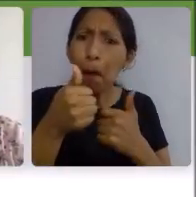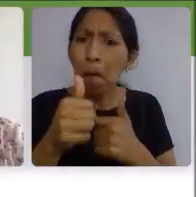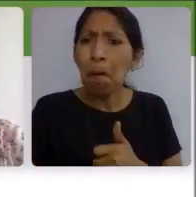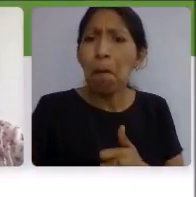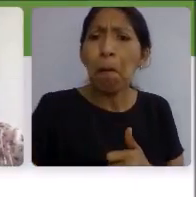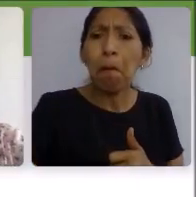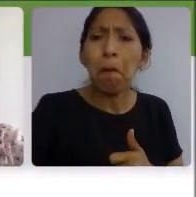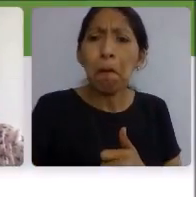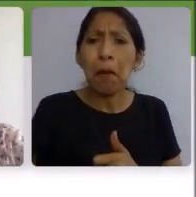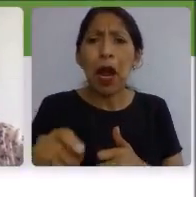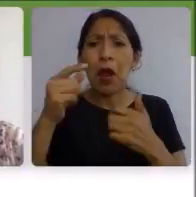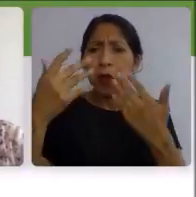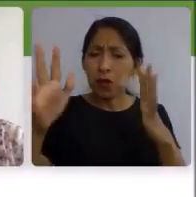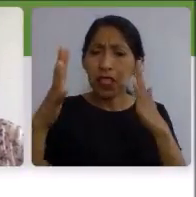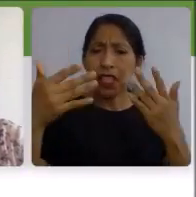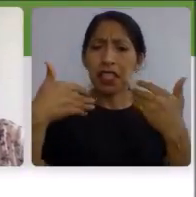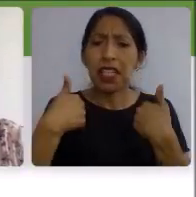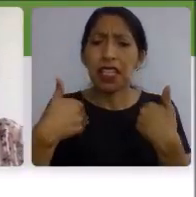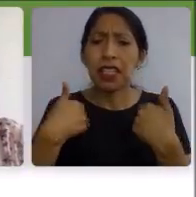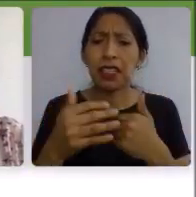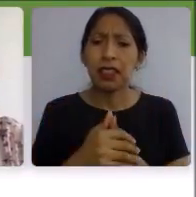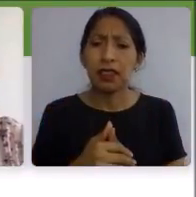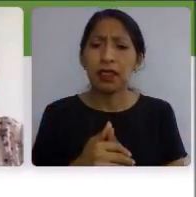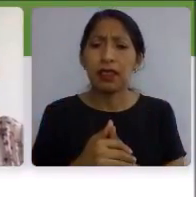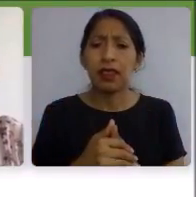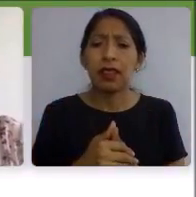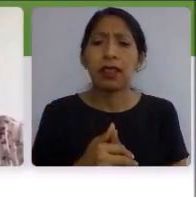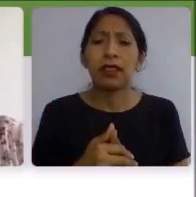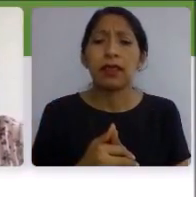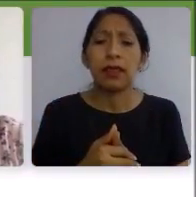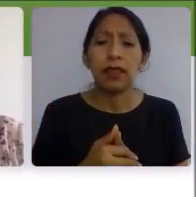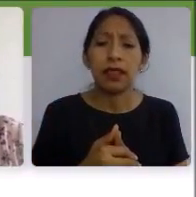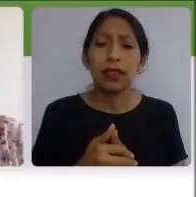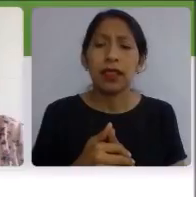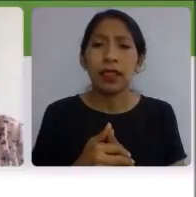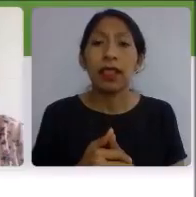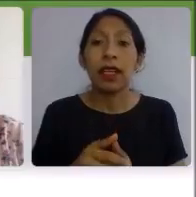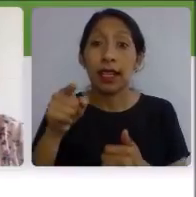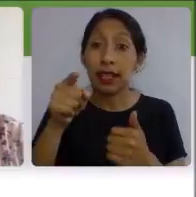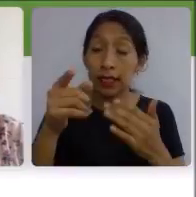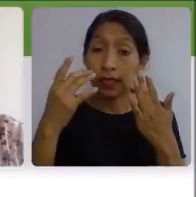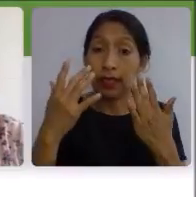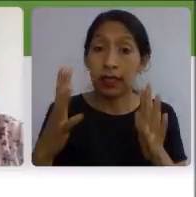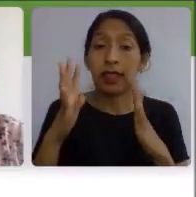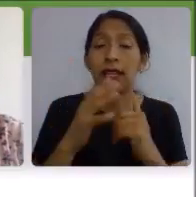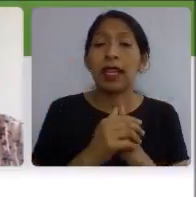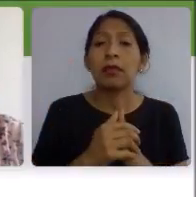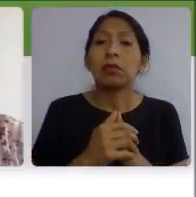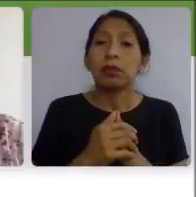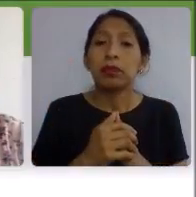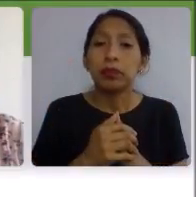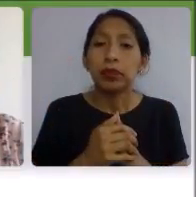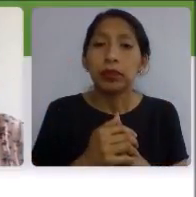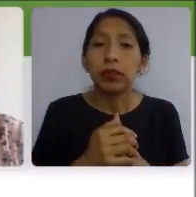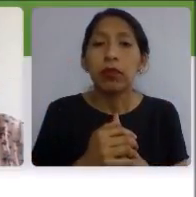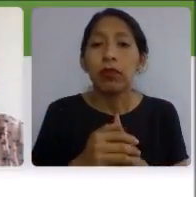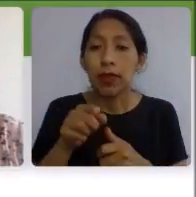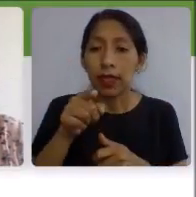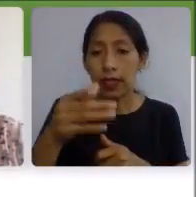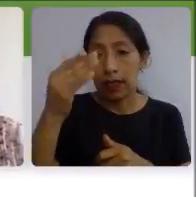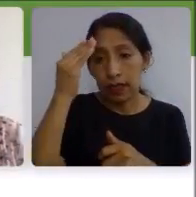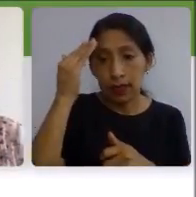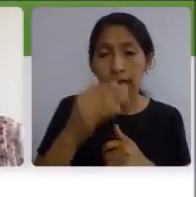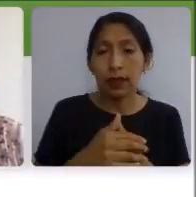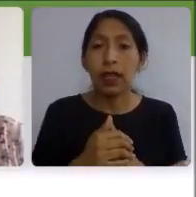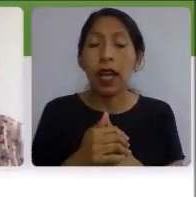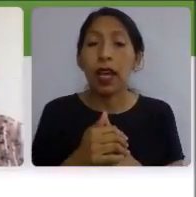dar a los que tiene como círculo cercano. Entonces, aquí sale lo que es el marketing de boca a boca.